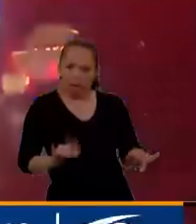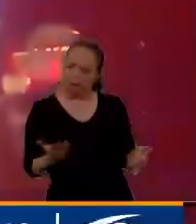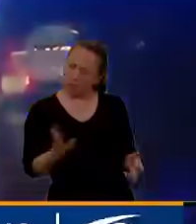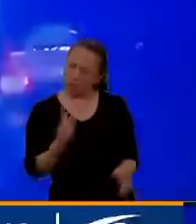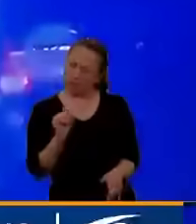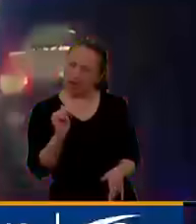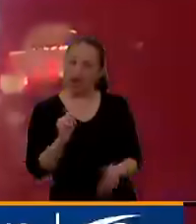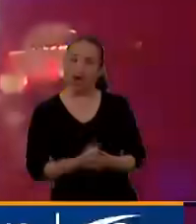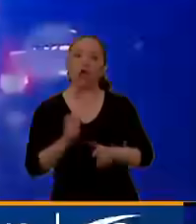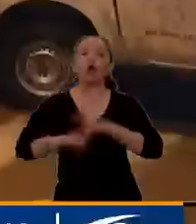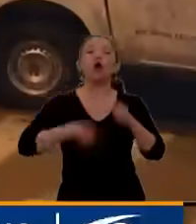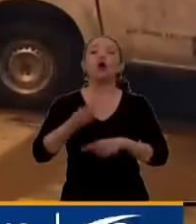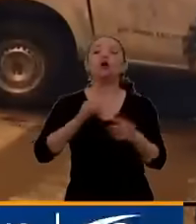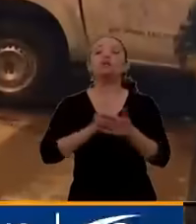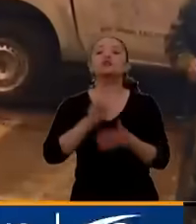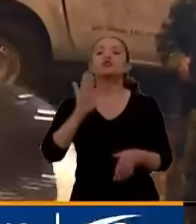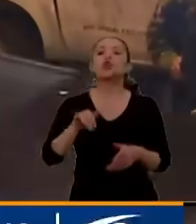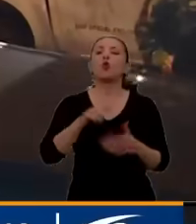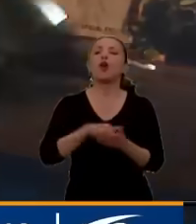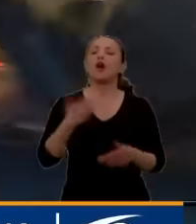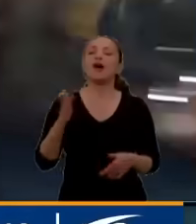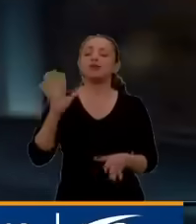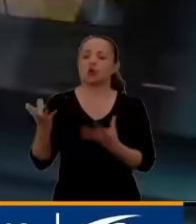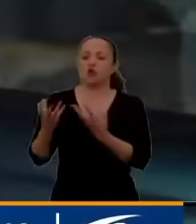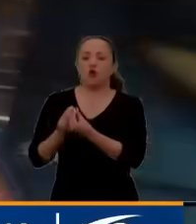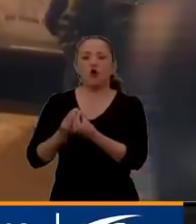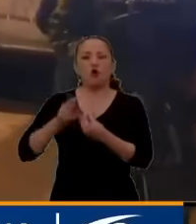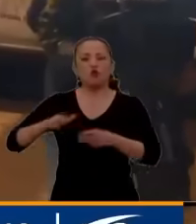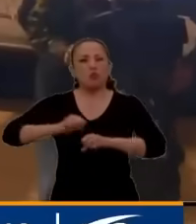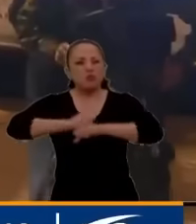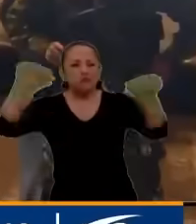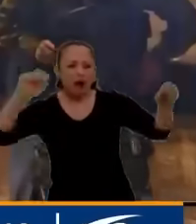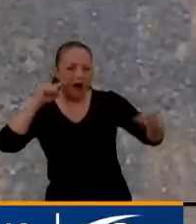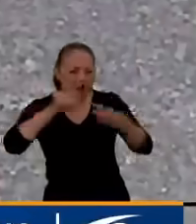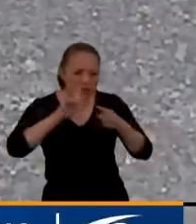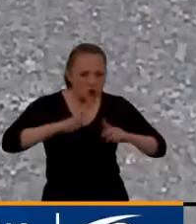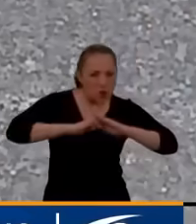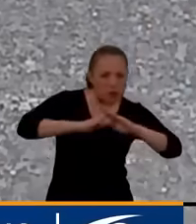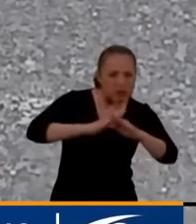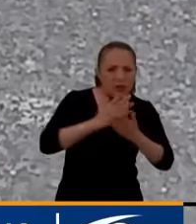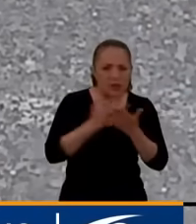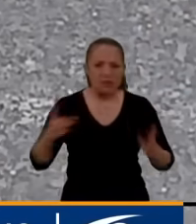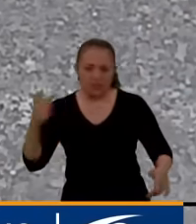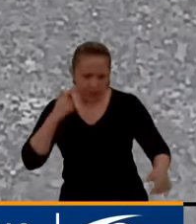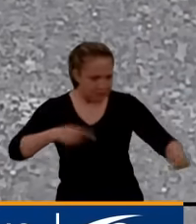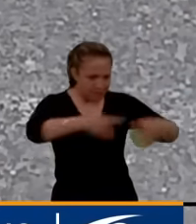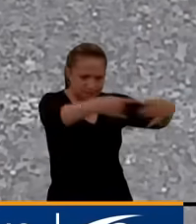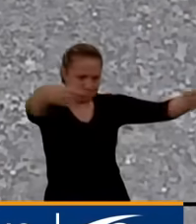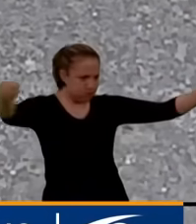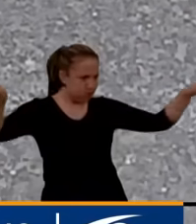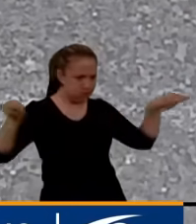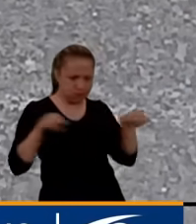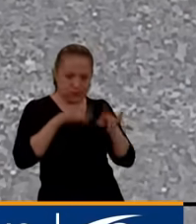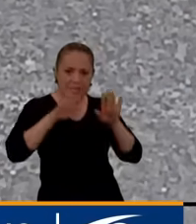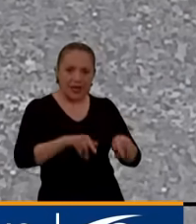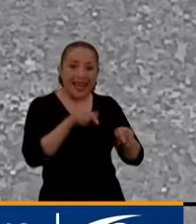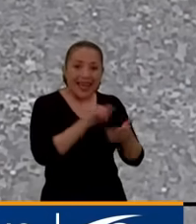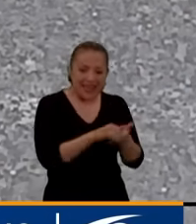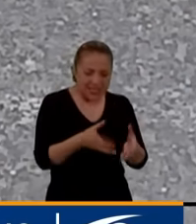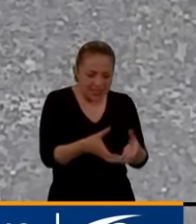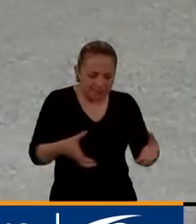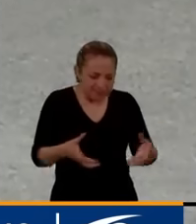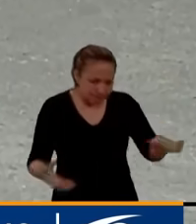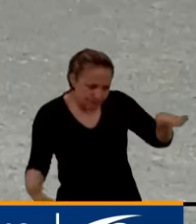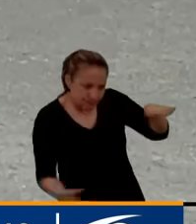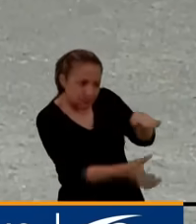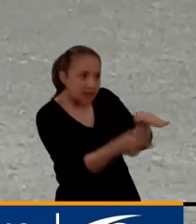Minutos después llegó el grupo antiexplosivos de la policía y acordonó el lugar. Este fue el artefacto explosivo puesto debajo de la camioneta y